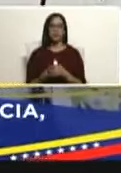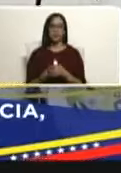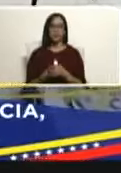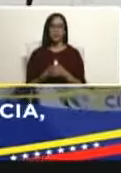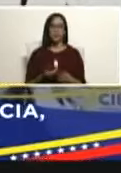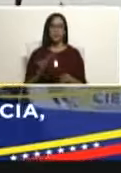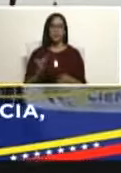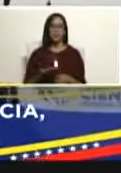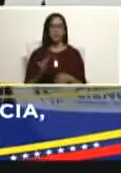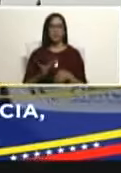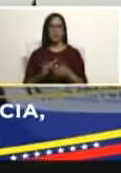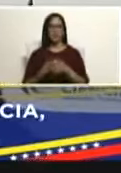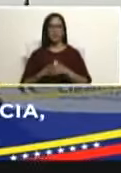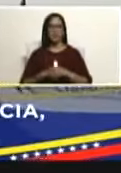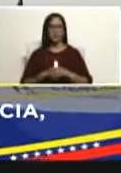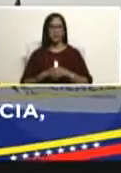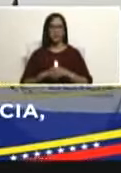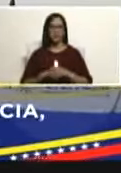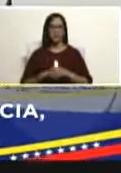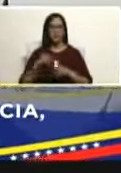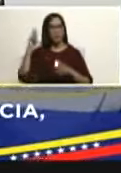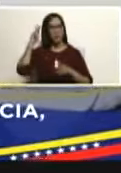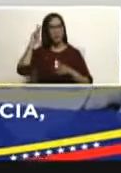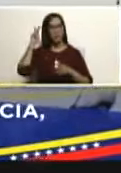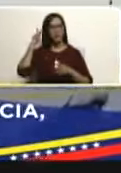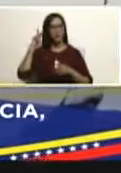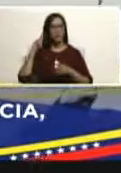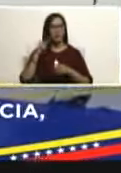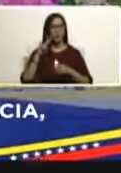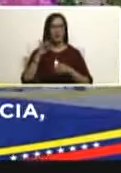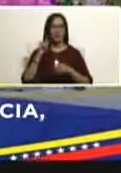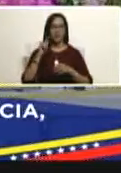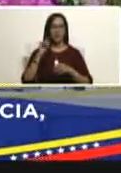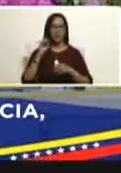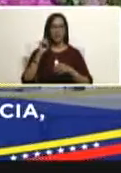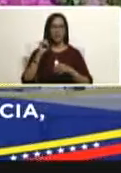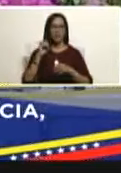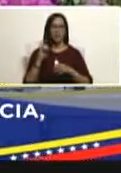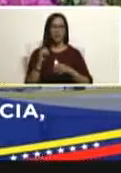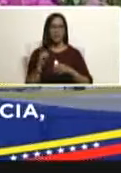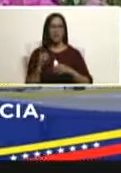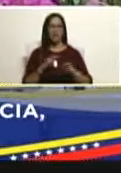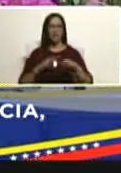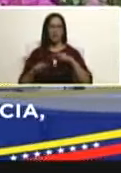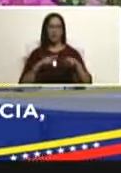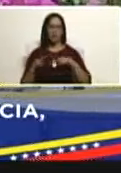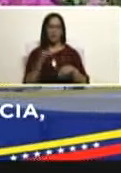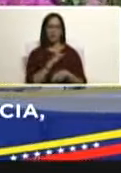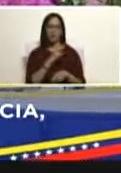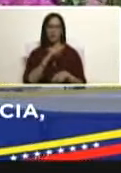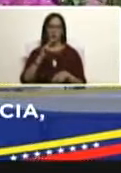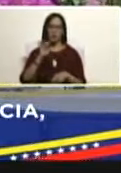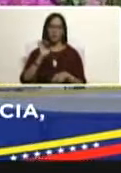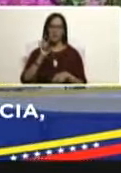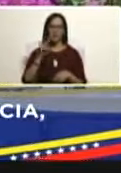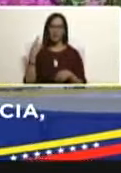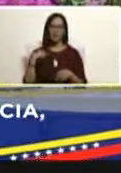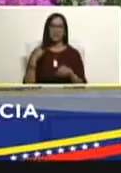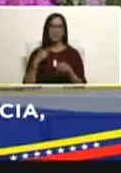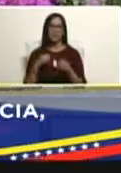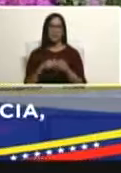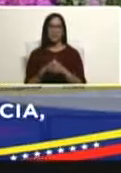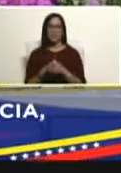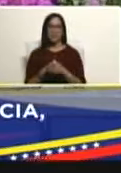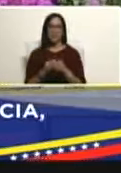estelar. Profesor Víctor Rago, rector de la Universidad Central de Venezuela. La Universidad Central de Venezuela tiene que ir a la